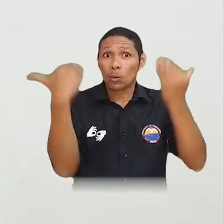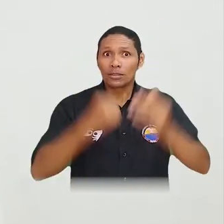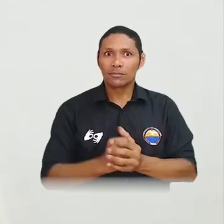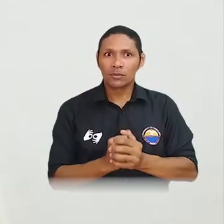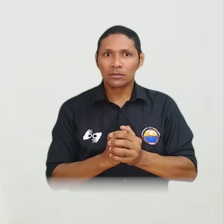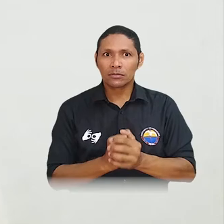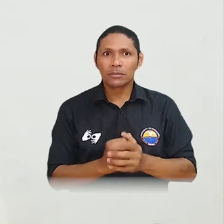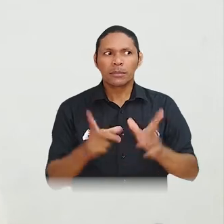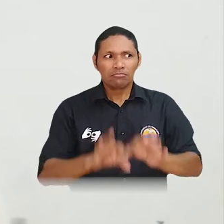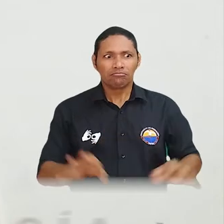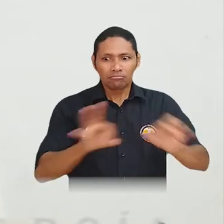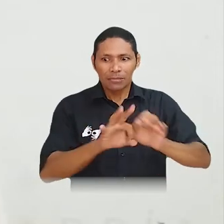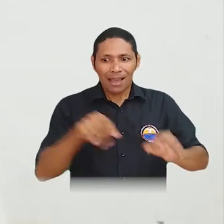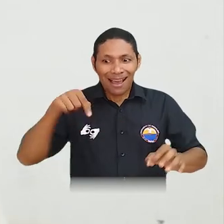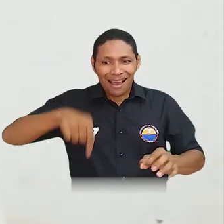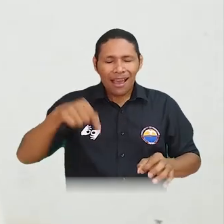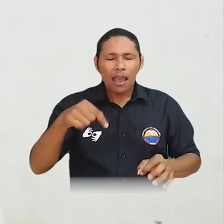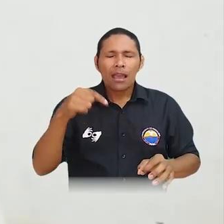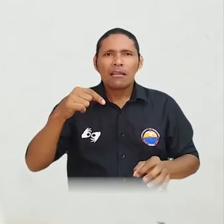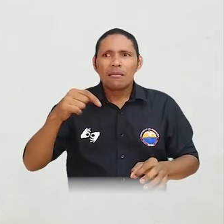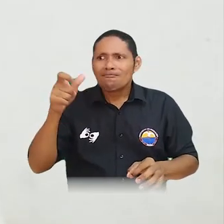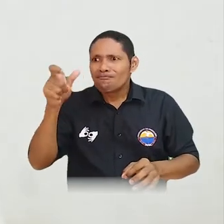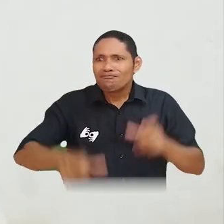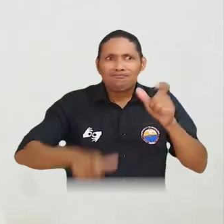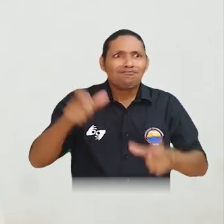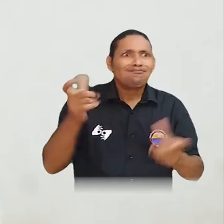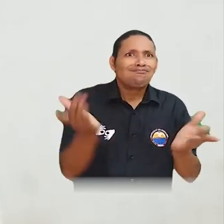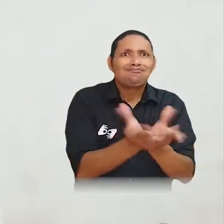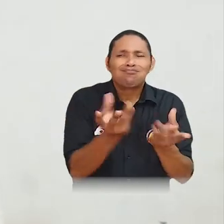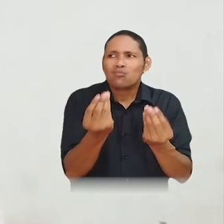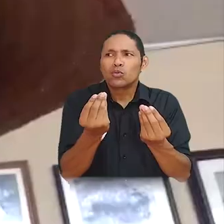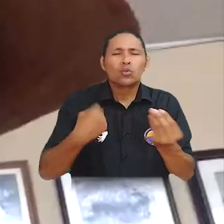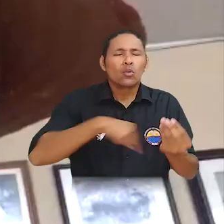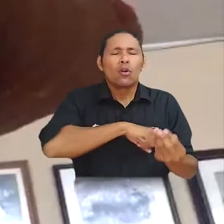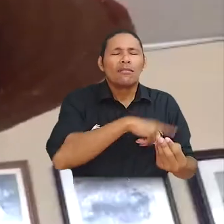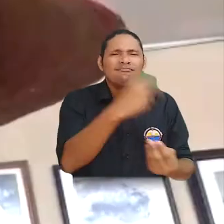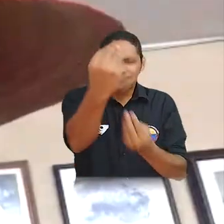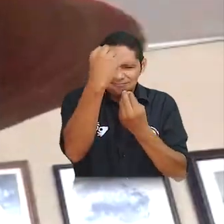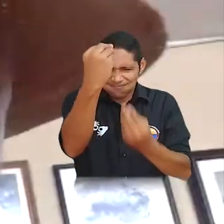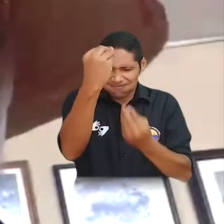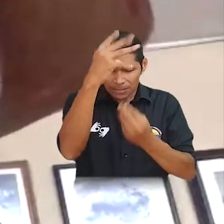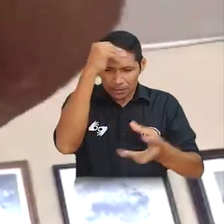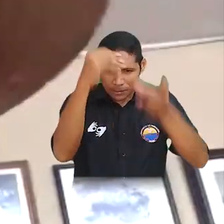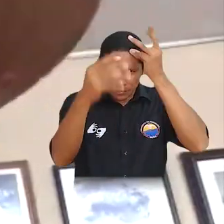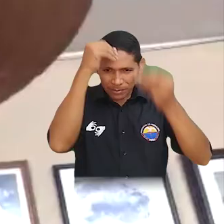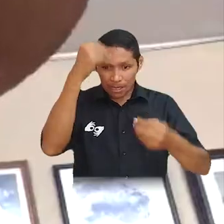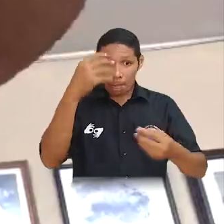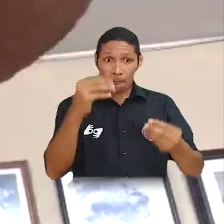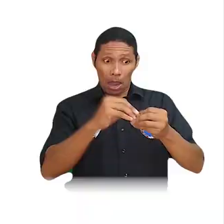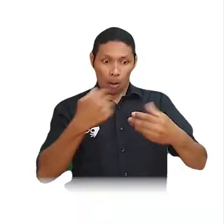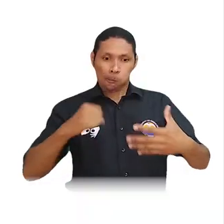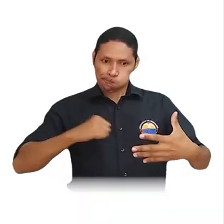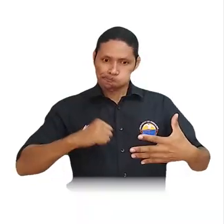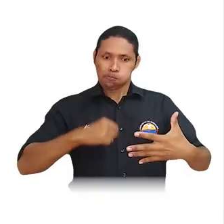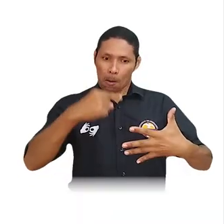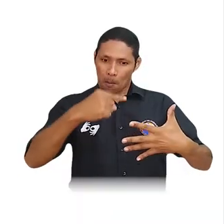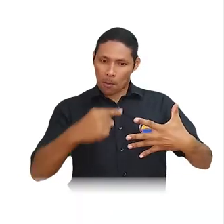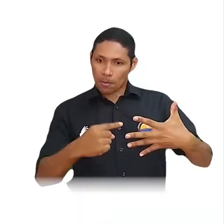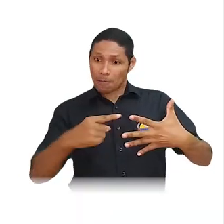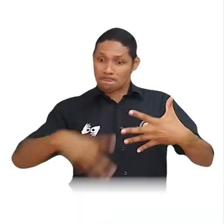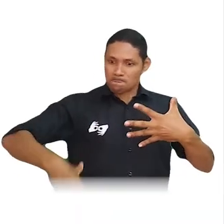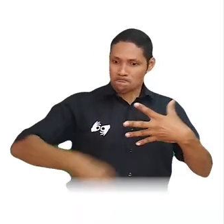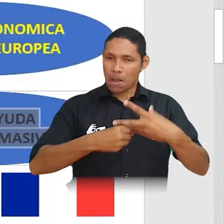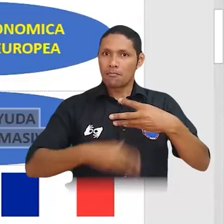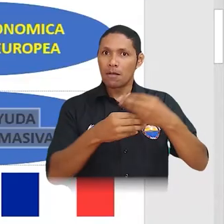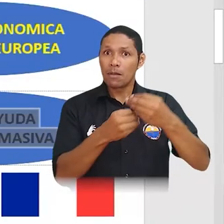creo que es un espacio propicio para que muchos estudiantes nos formemos en aspectos adicionales a los que, digamos, nos